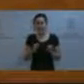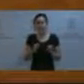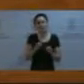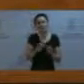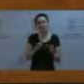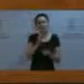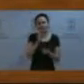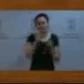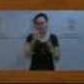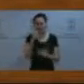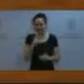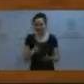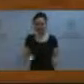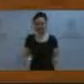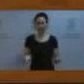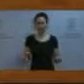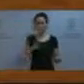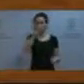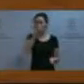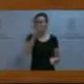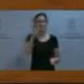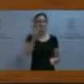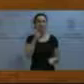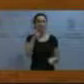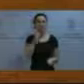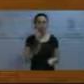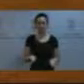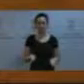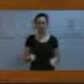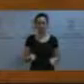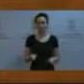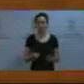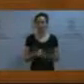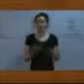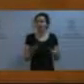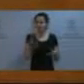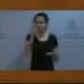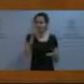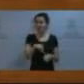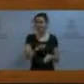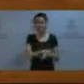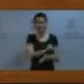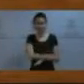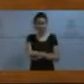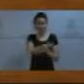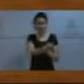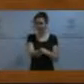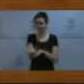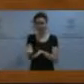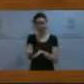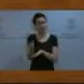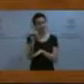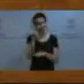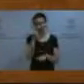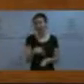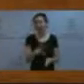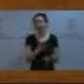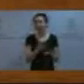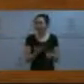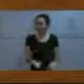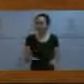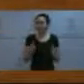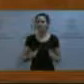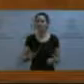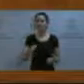Algo a lo que los socialistas ya nos tienen acostumbrados y que ya no les sirve para engañar a nadie. Recurrente y falsamente se